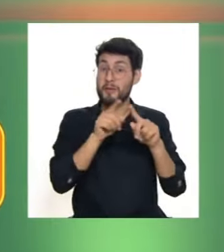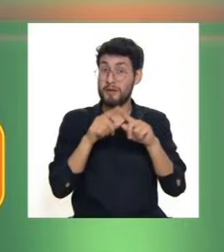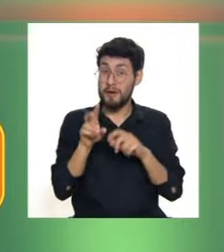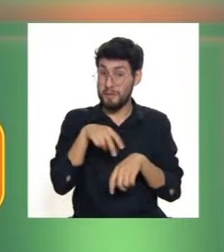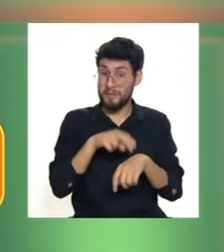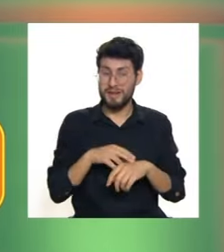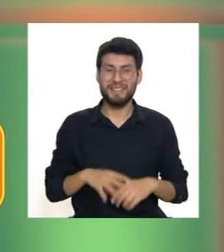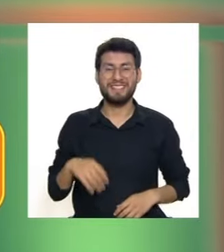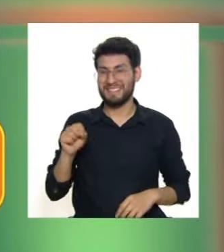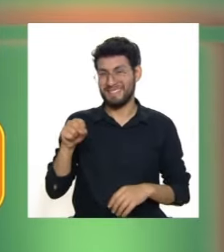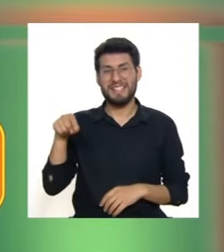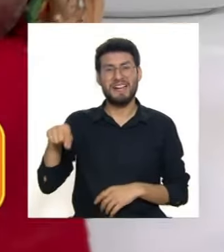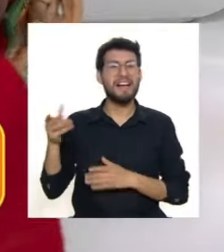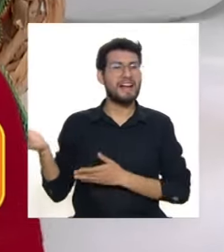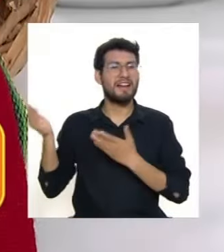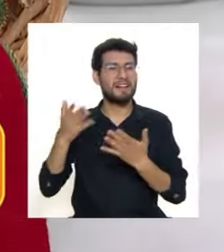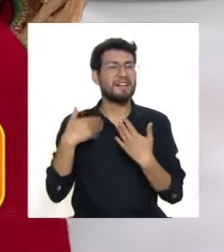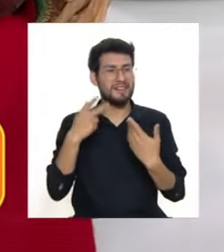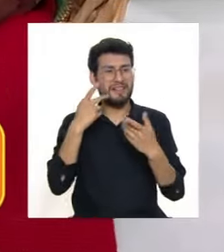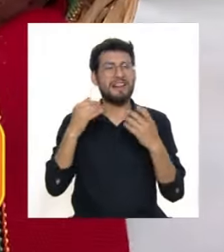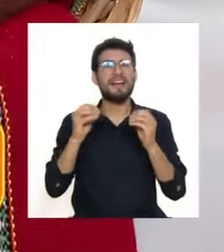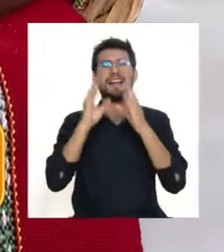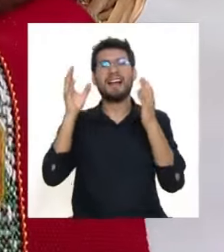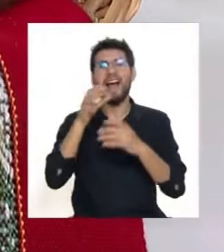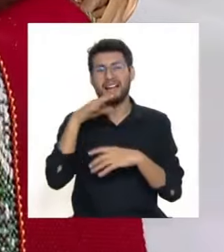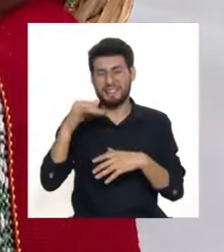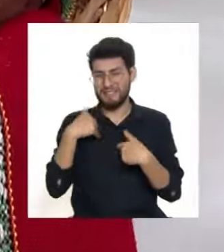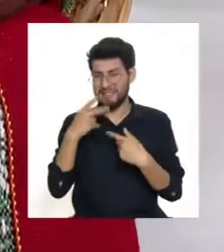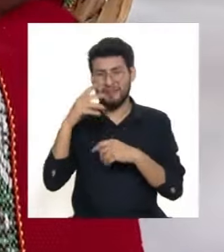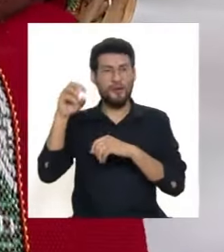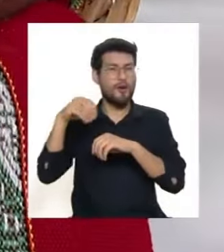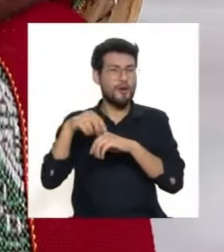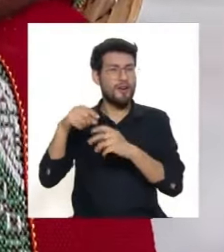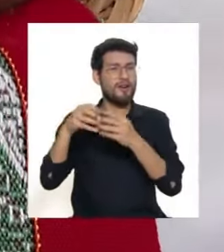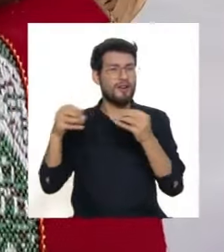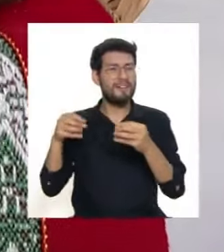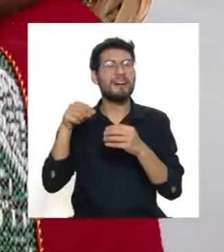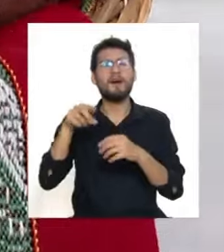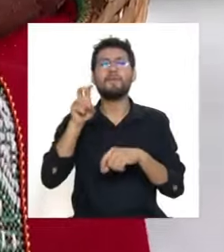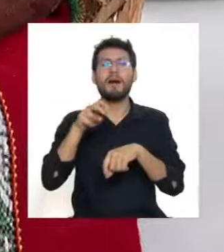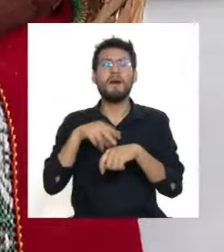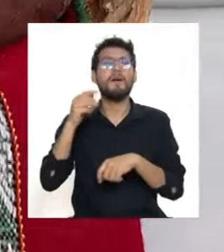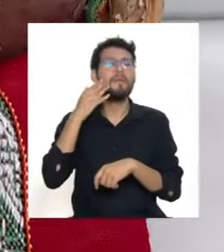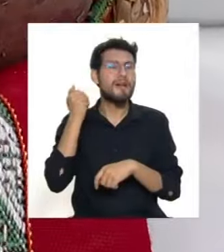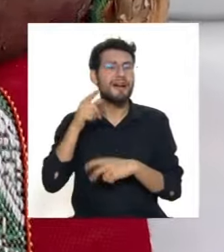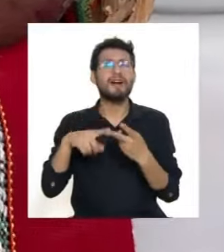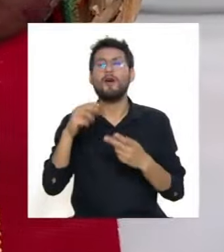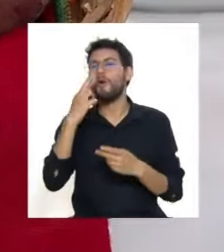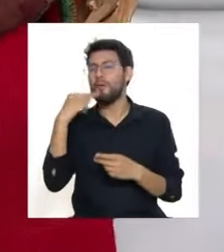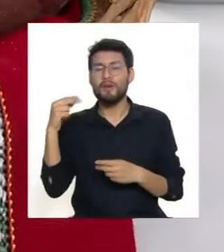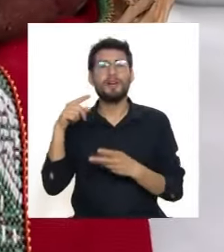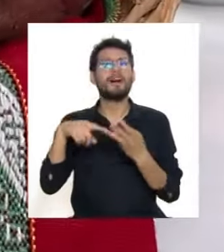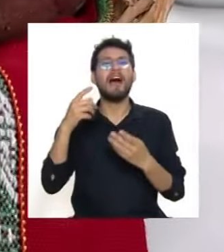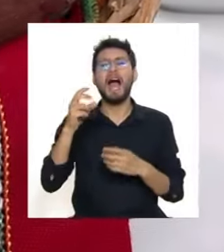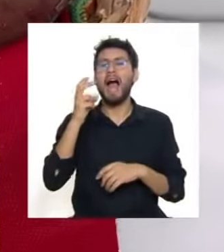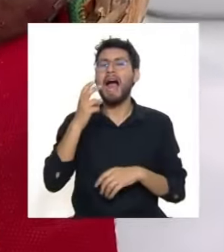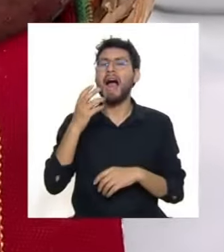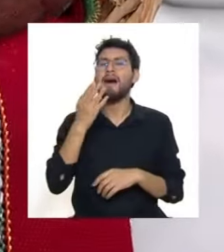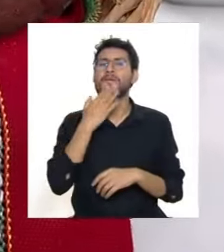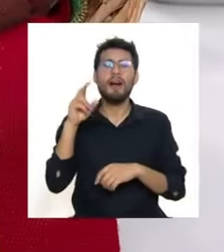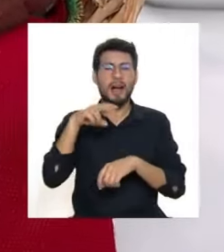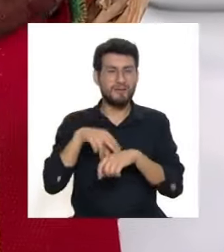también. Claro. ¿No? Acá la producción me ha decorado por el Día del Campesino. Me ha puesto mi olluquito, mi papita blanca. albahaca rosada, camote, cebolla, ajo. ¿Y